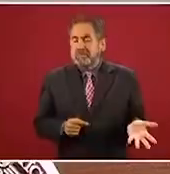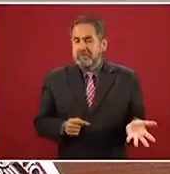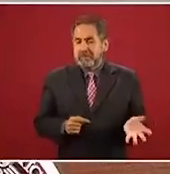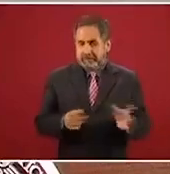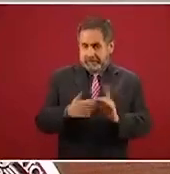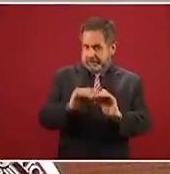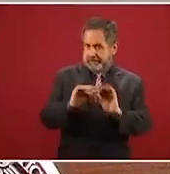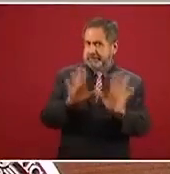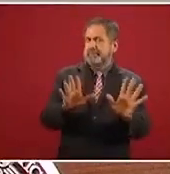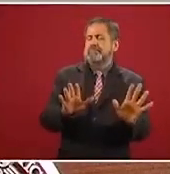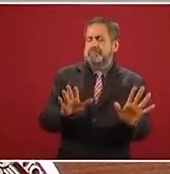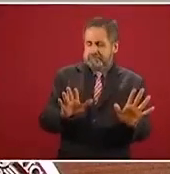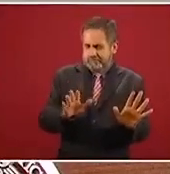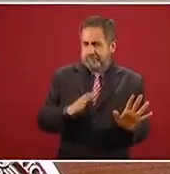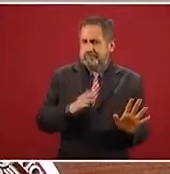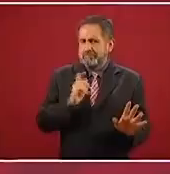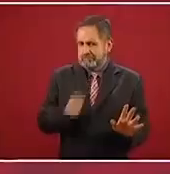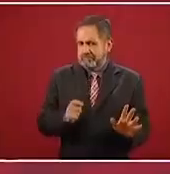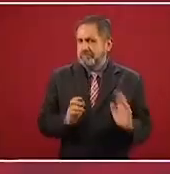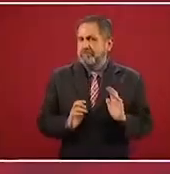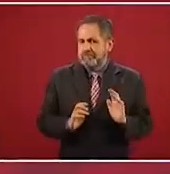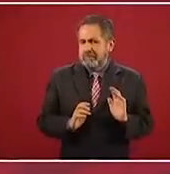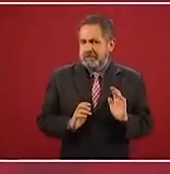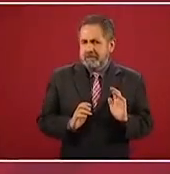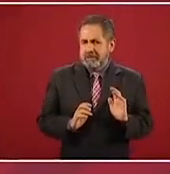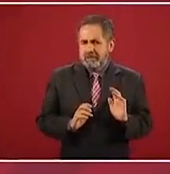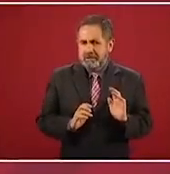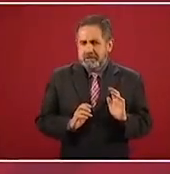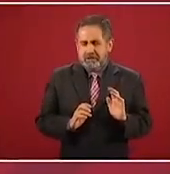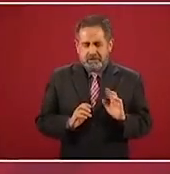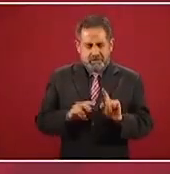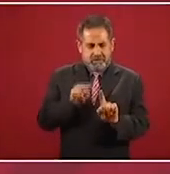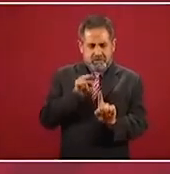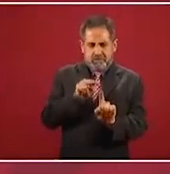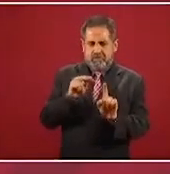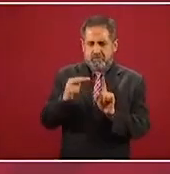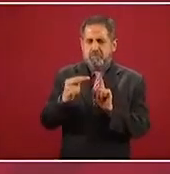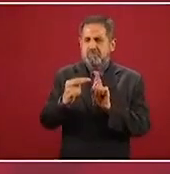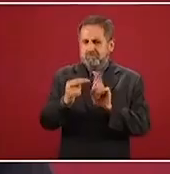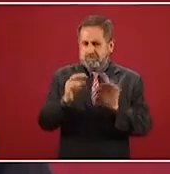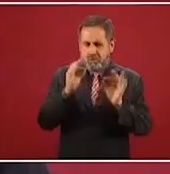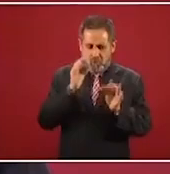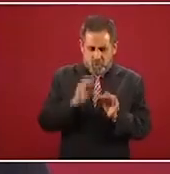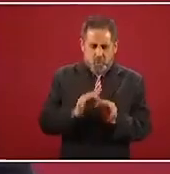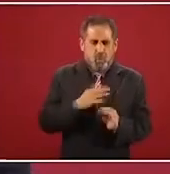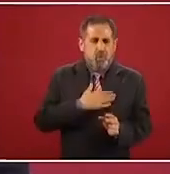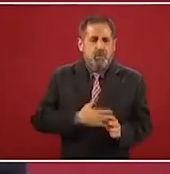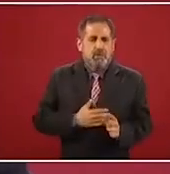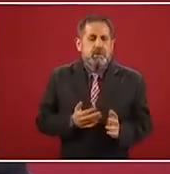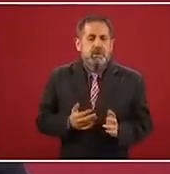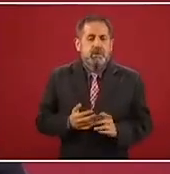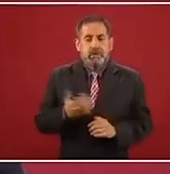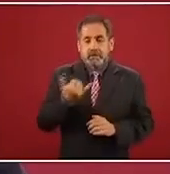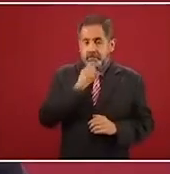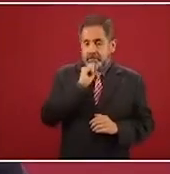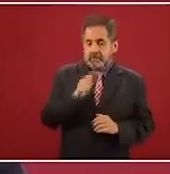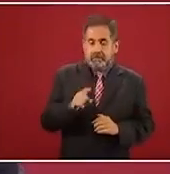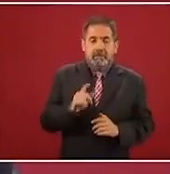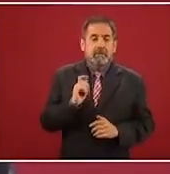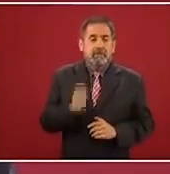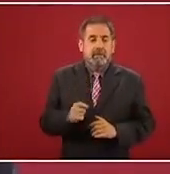seamos lo más objetivos posible y que